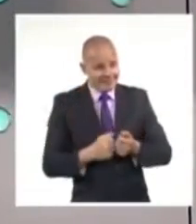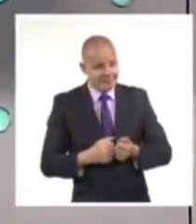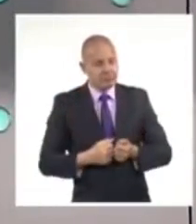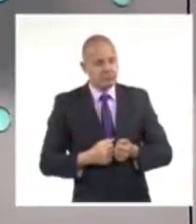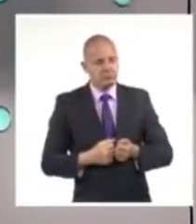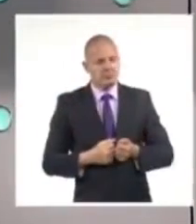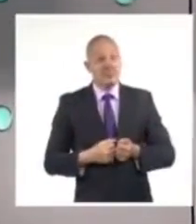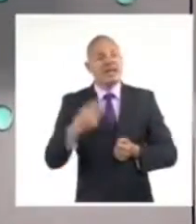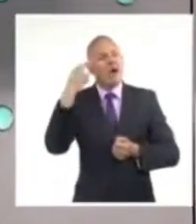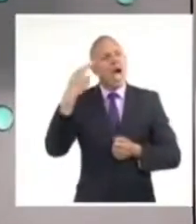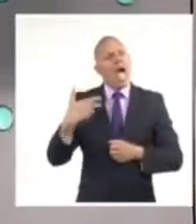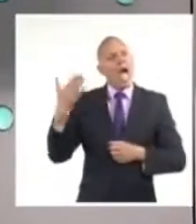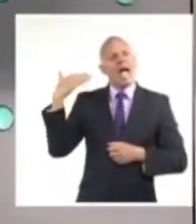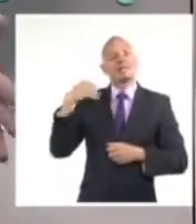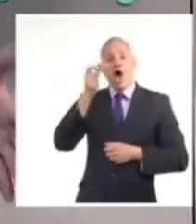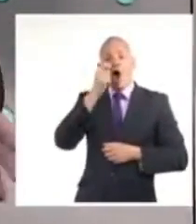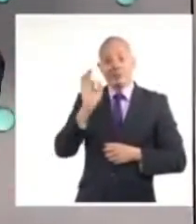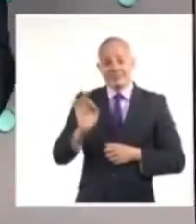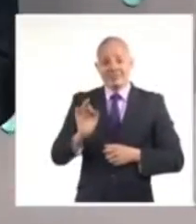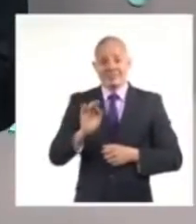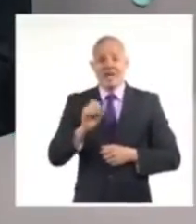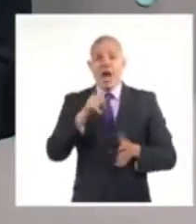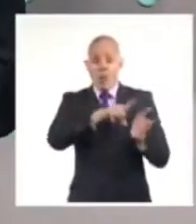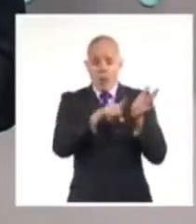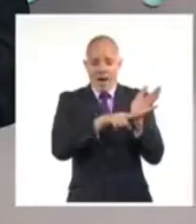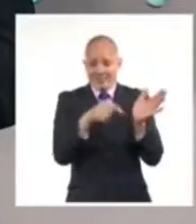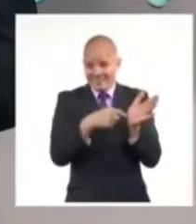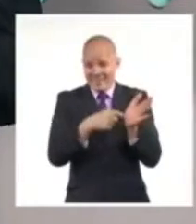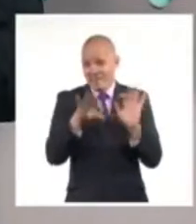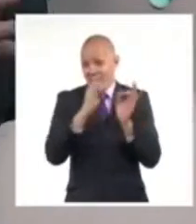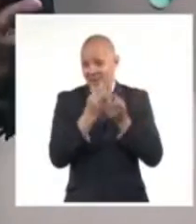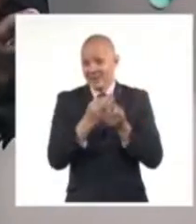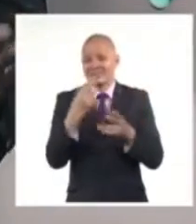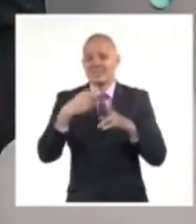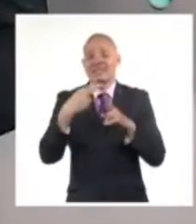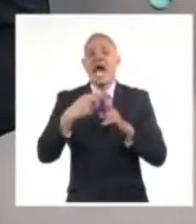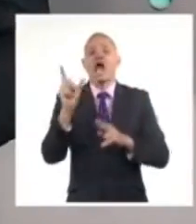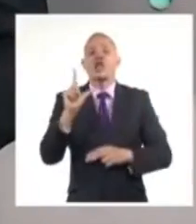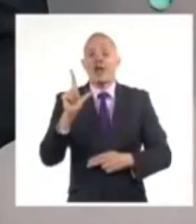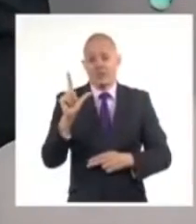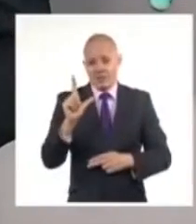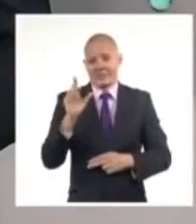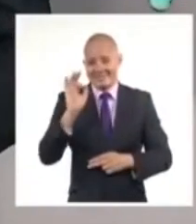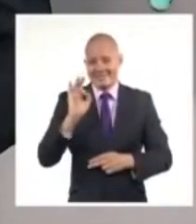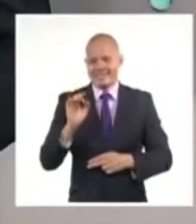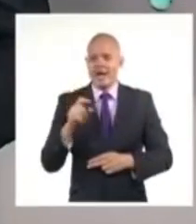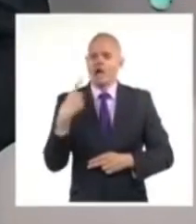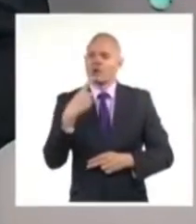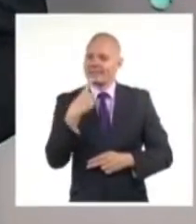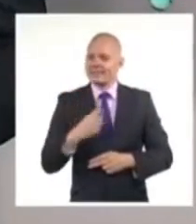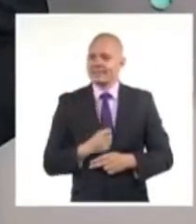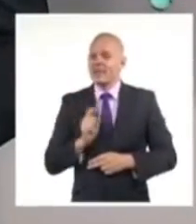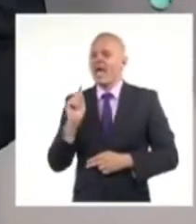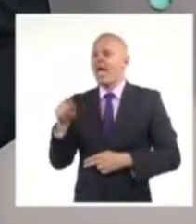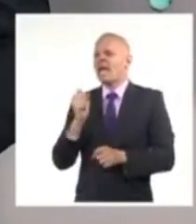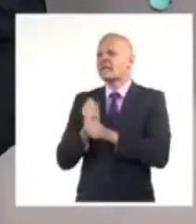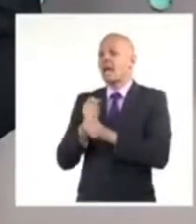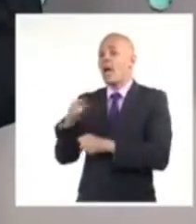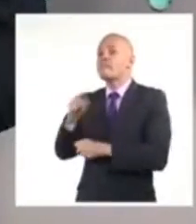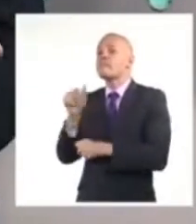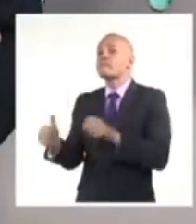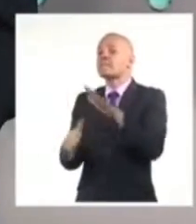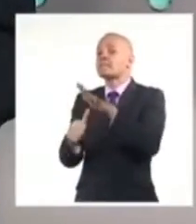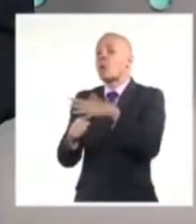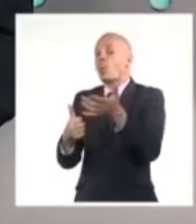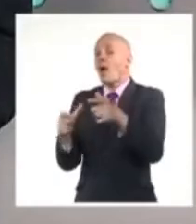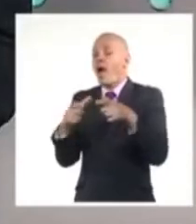Pérez Gallardo, que ha estado con nosotros durante muchísimo tiempo y seguirá estando aquí en el programa, siempre hemos dicho, presidente de la Sociedad Cubana de Derecho Civil y de